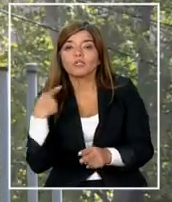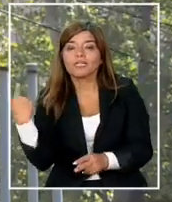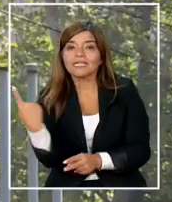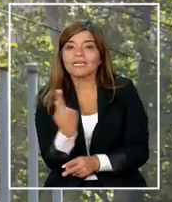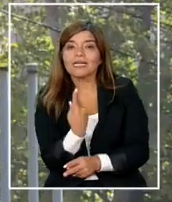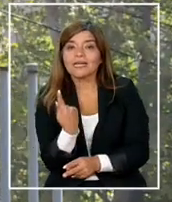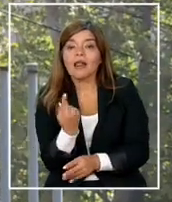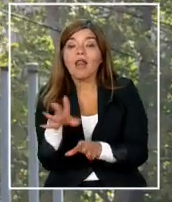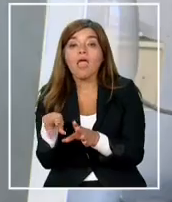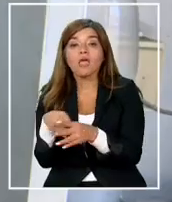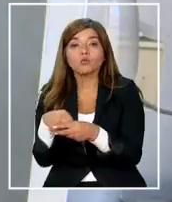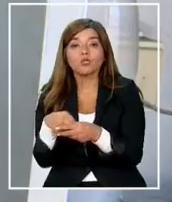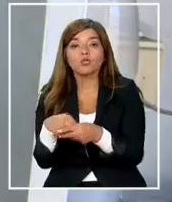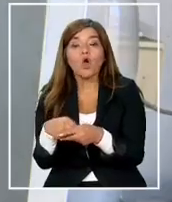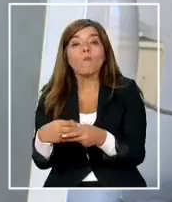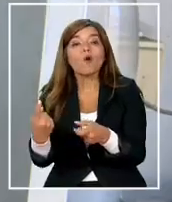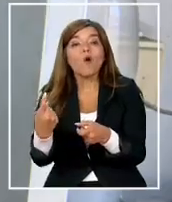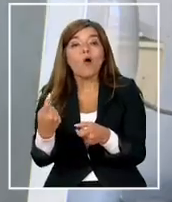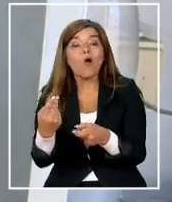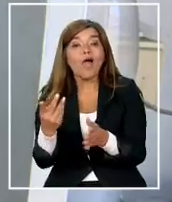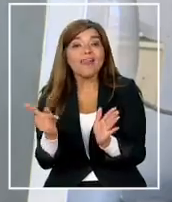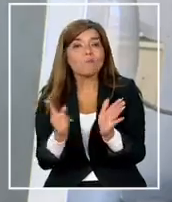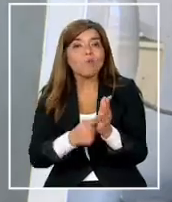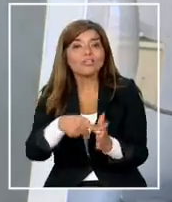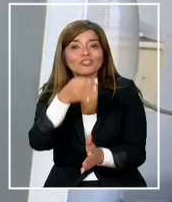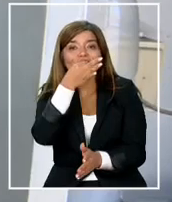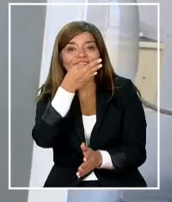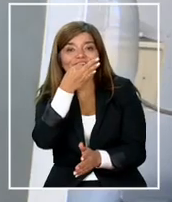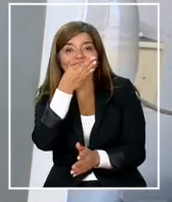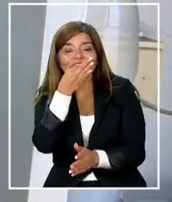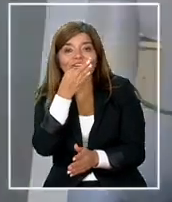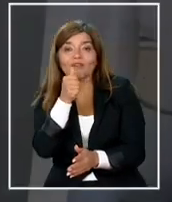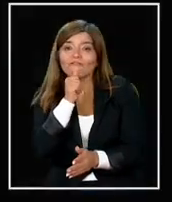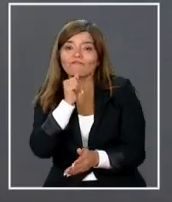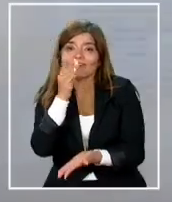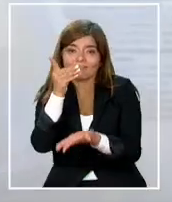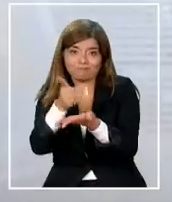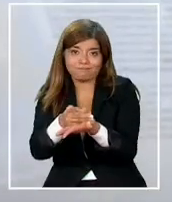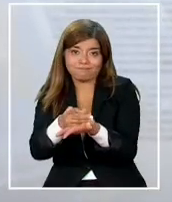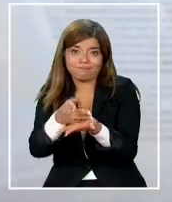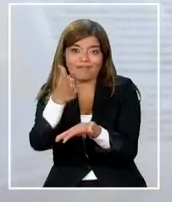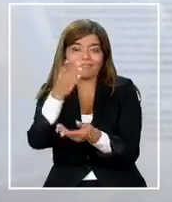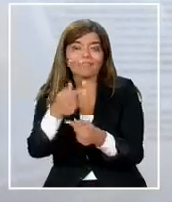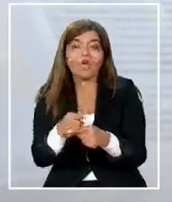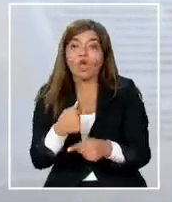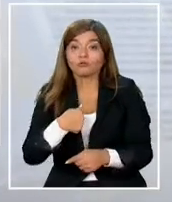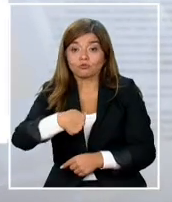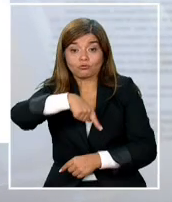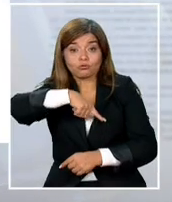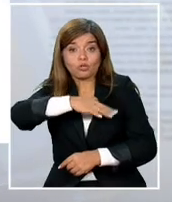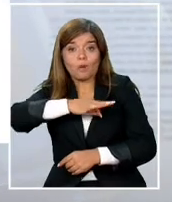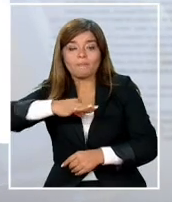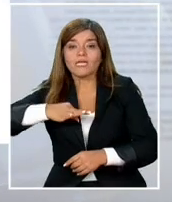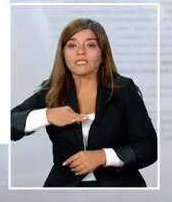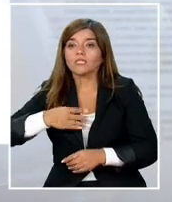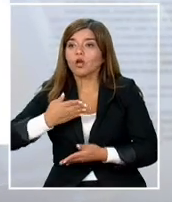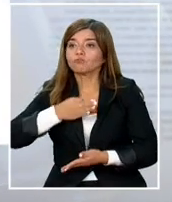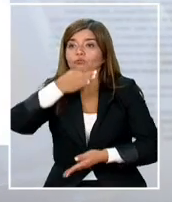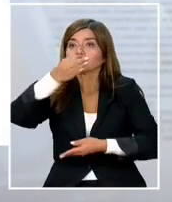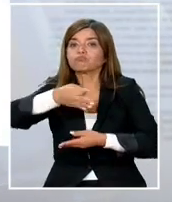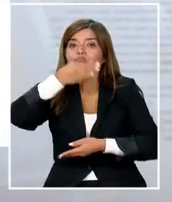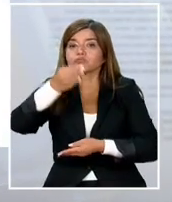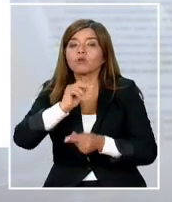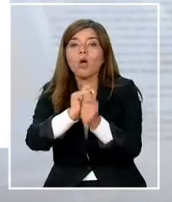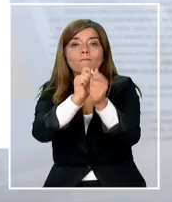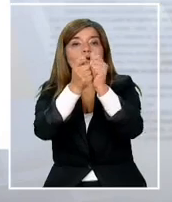donde se incluye este impuesto verde, cuya decisión aún no está tomada. En ningún caso, como Ministerio del Medio Ambiente, hemos anunciado